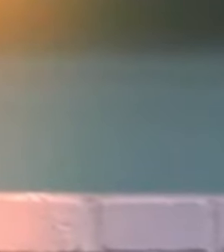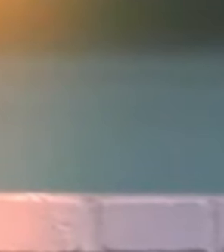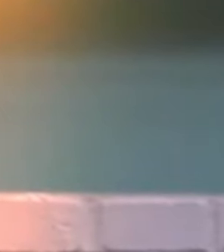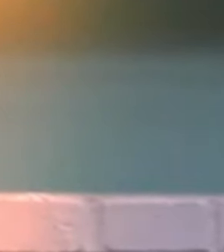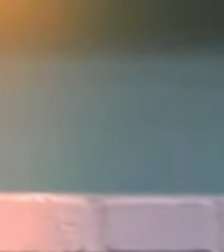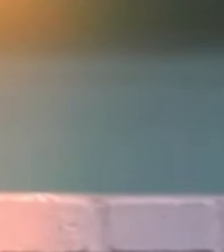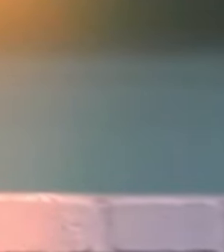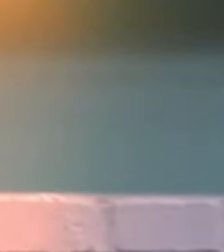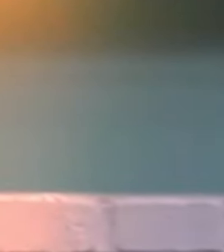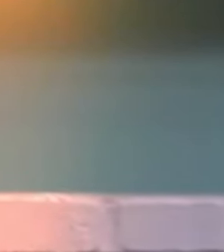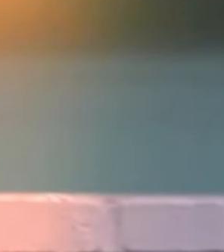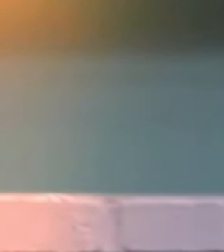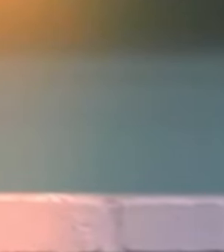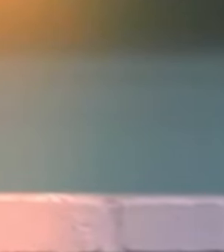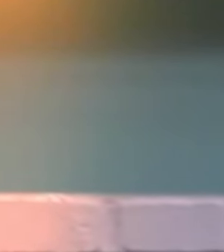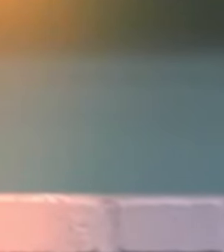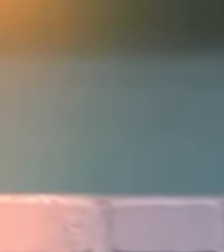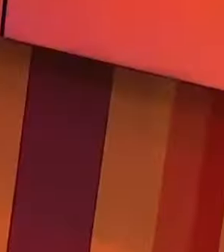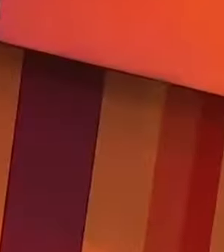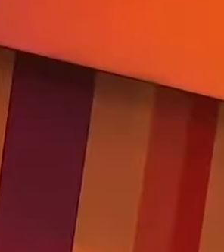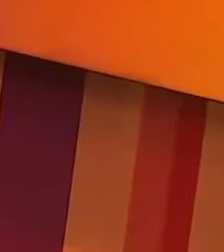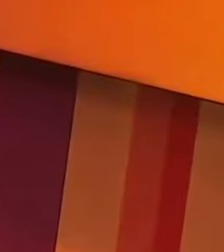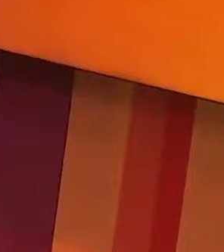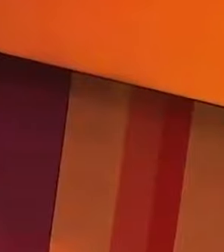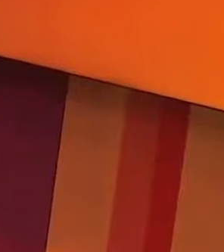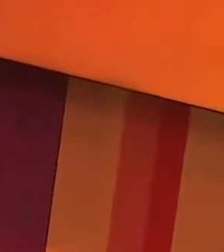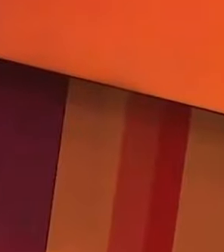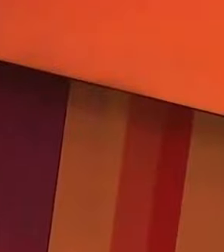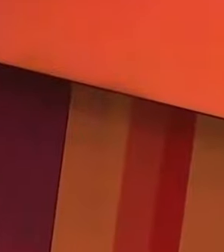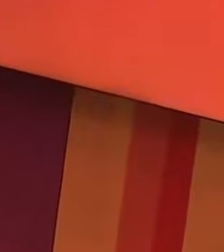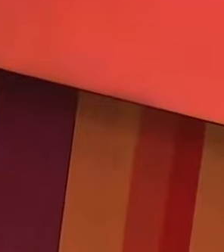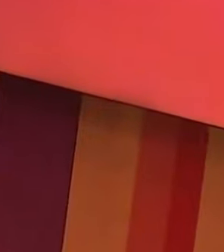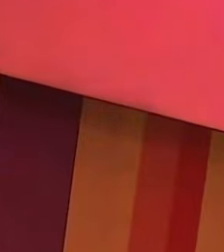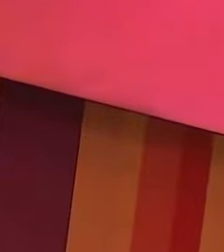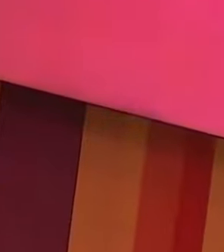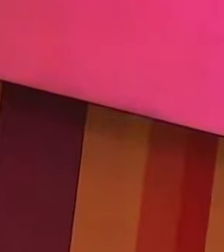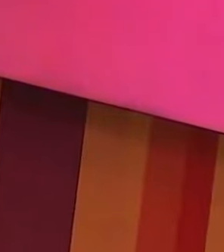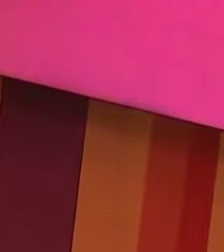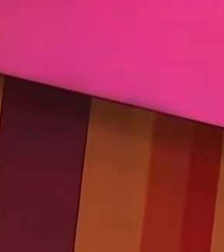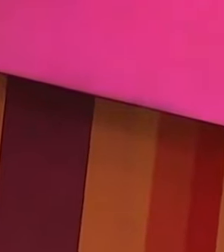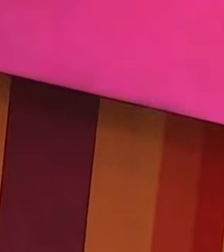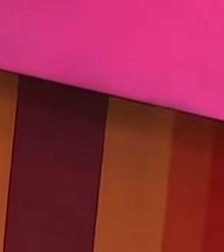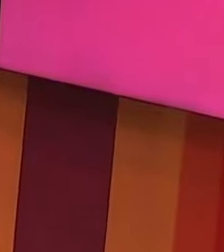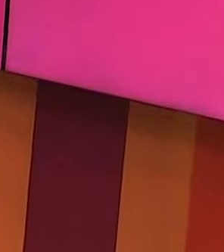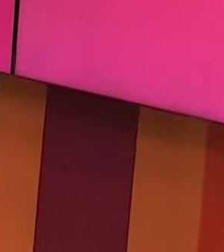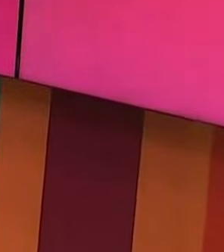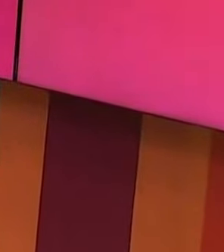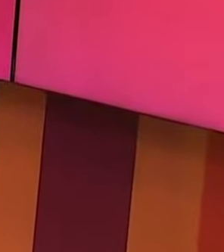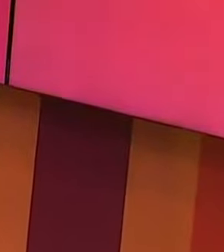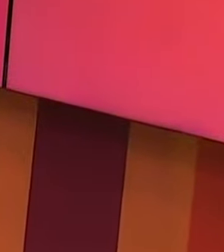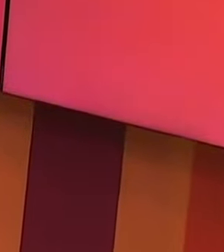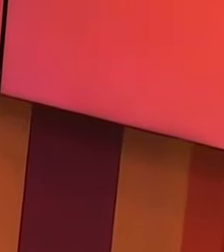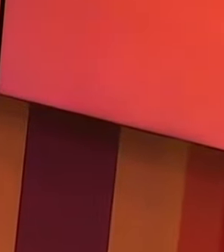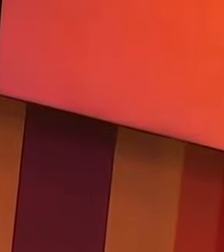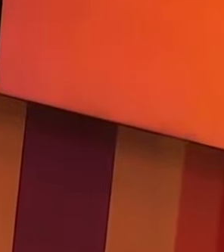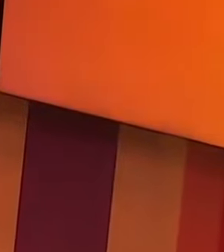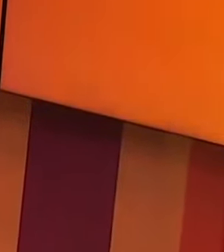deseas hacer. Doctor Tejada, buenos días. Así es, mi querido Chris. Muy, muy buenos días con todos. Excelente